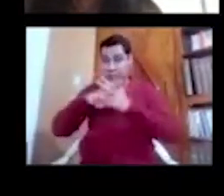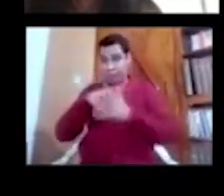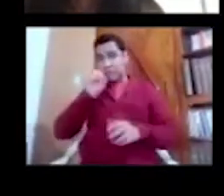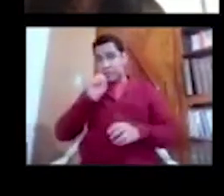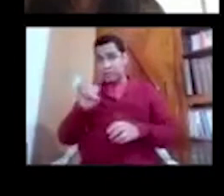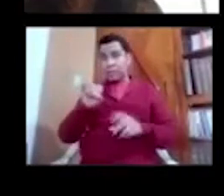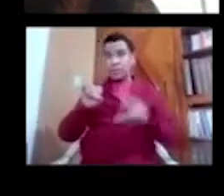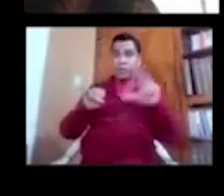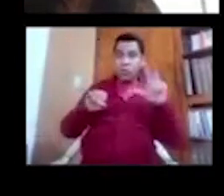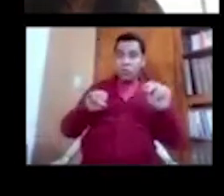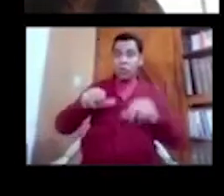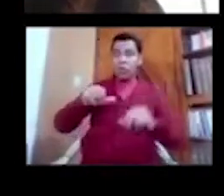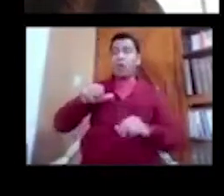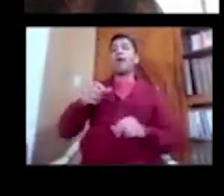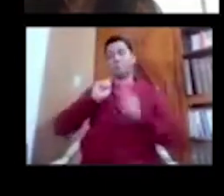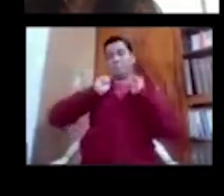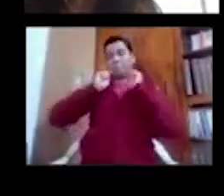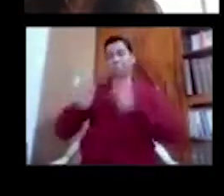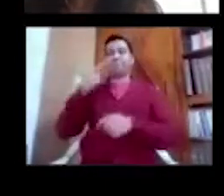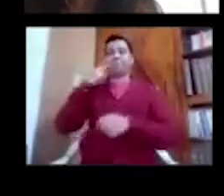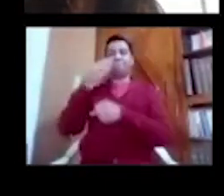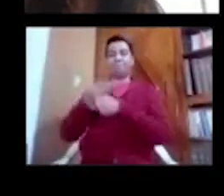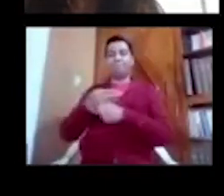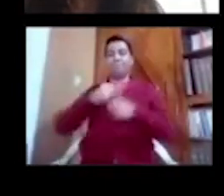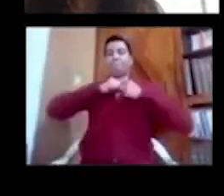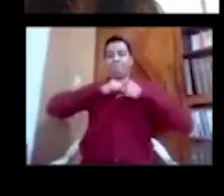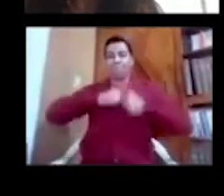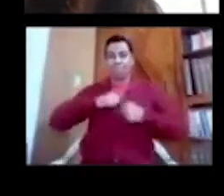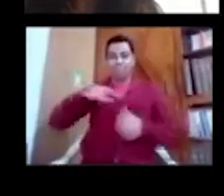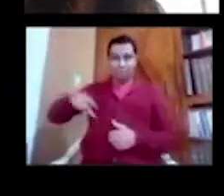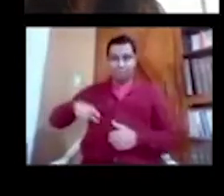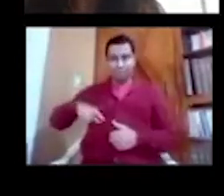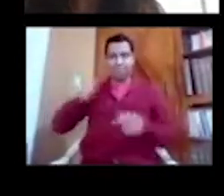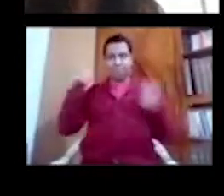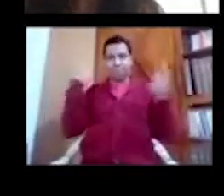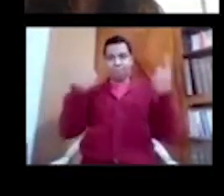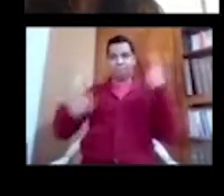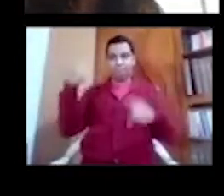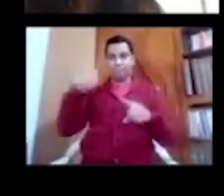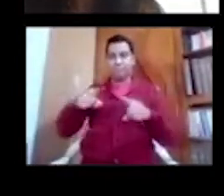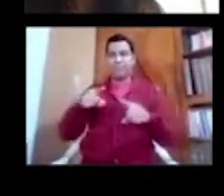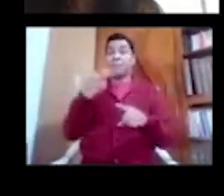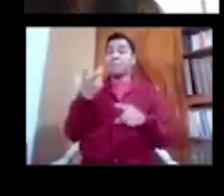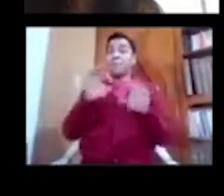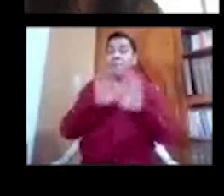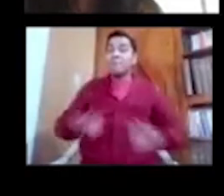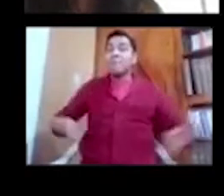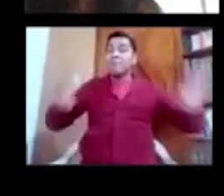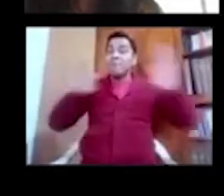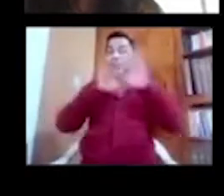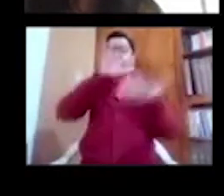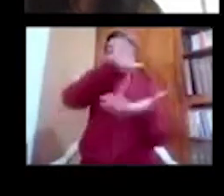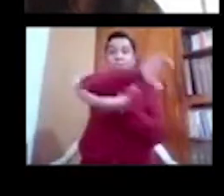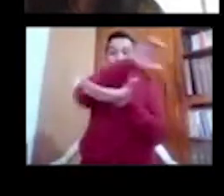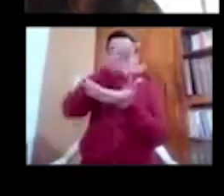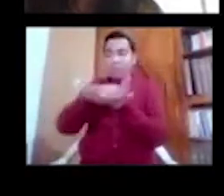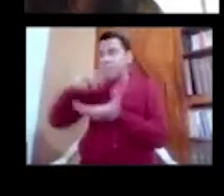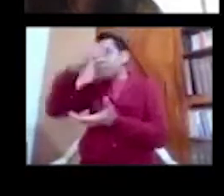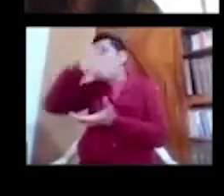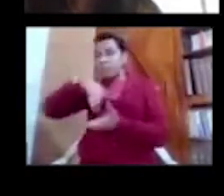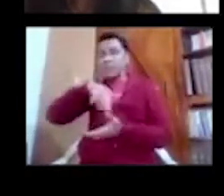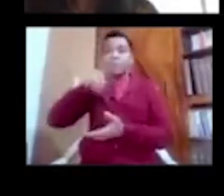tlatoani, gobernante. Entonces, las alianzas matrimoniales son fundamentales. Yo no podría entender el